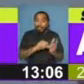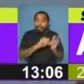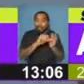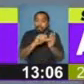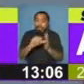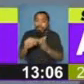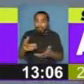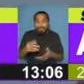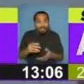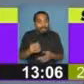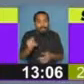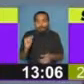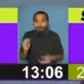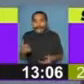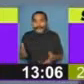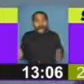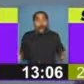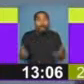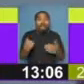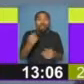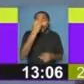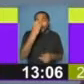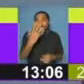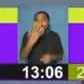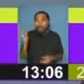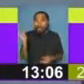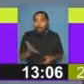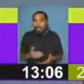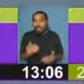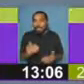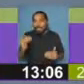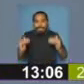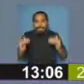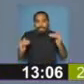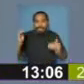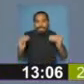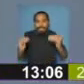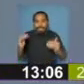que por esos lados, por eso tendría que andar más o menos por esos valores.